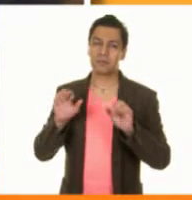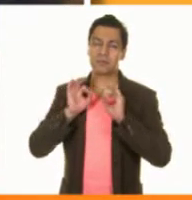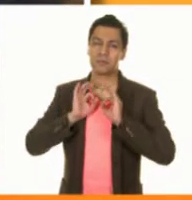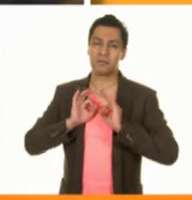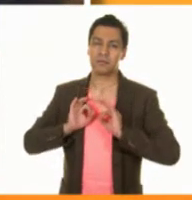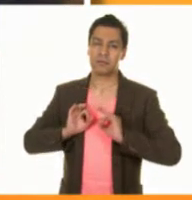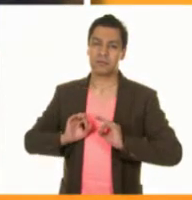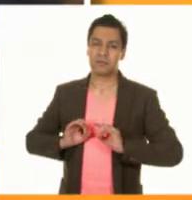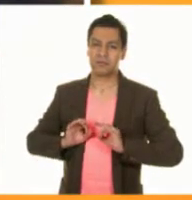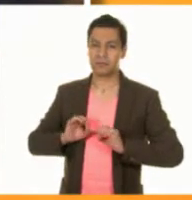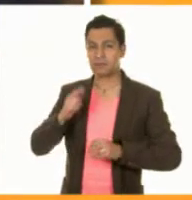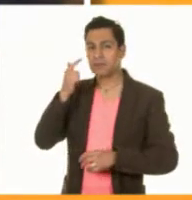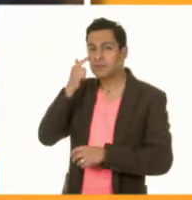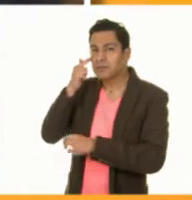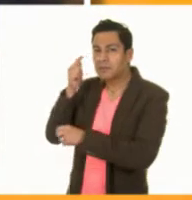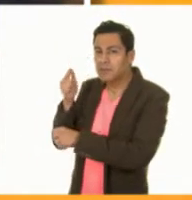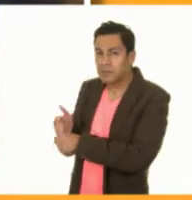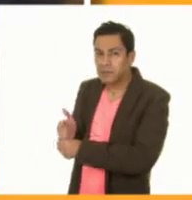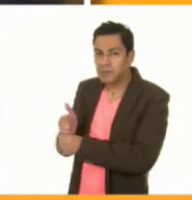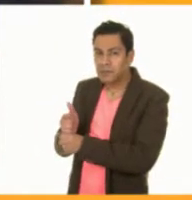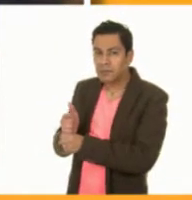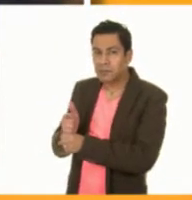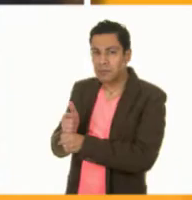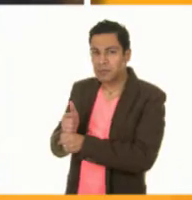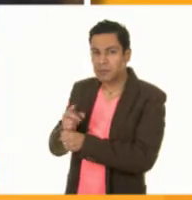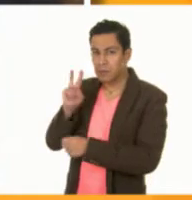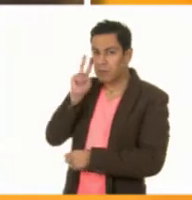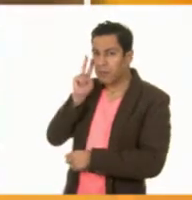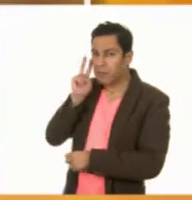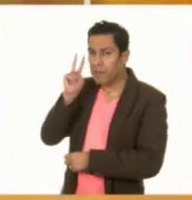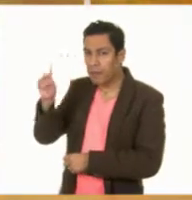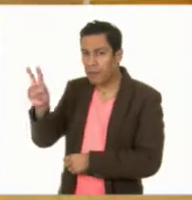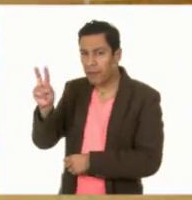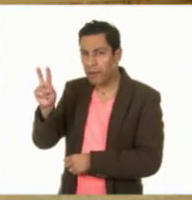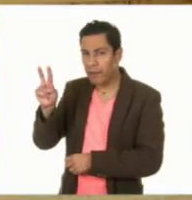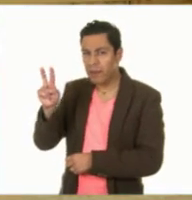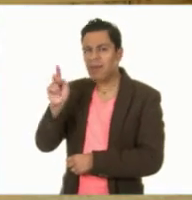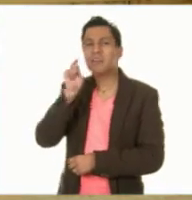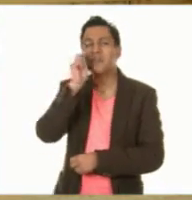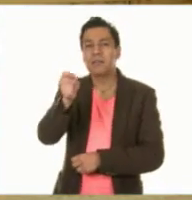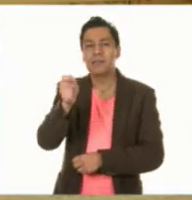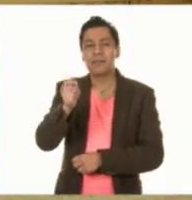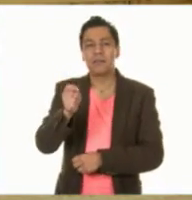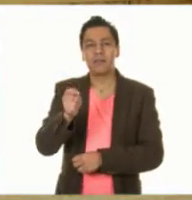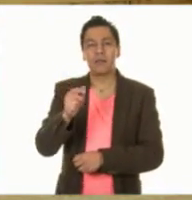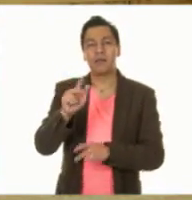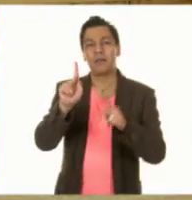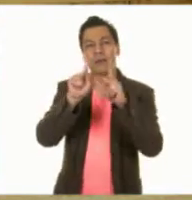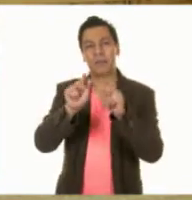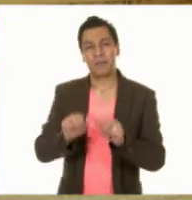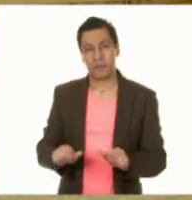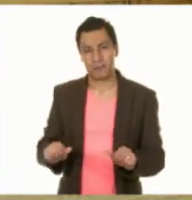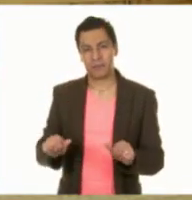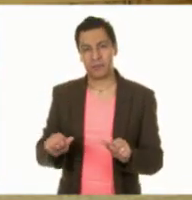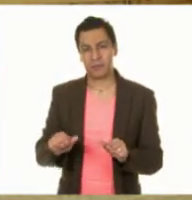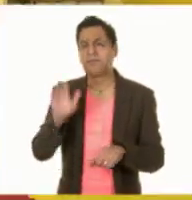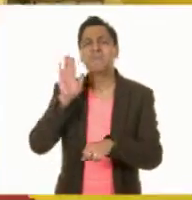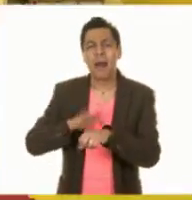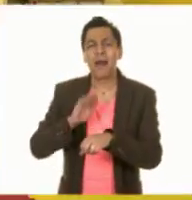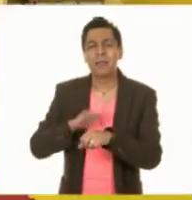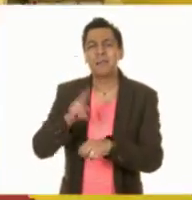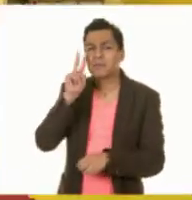Estás percibiendo con algo más allá de la mirada. Y por eso te hace sentir esa paz. ¿Y qué más ves?